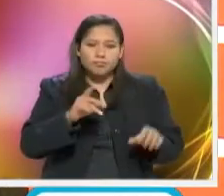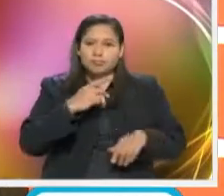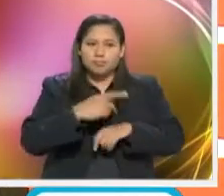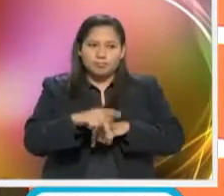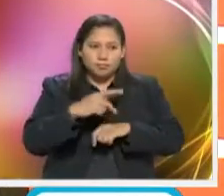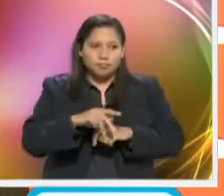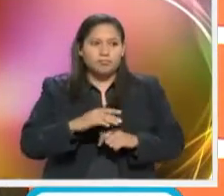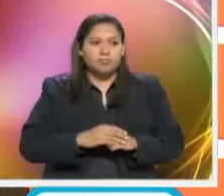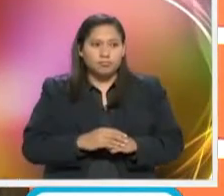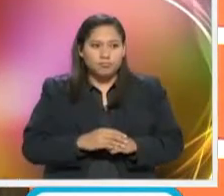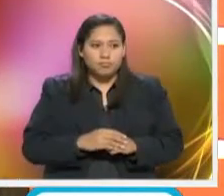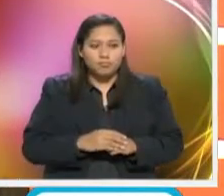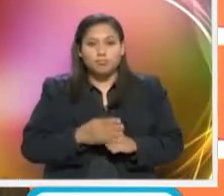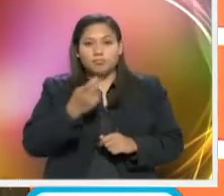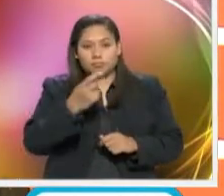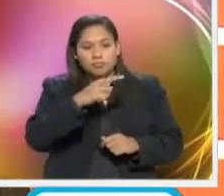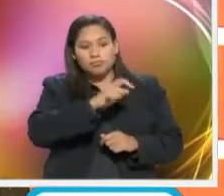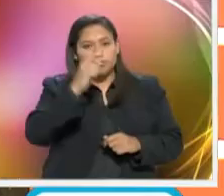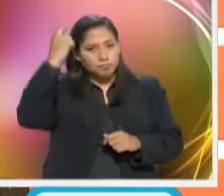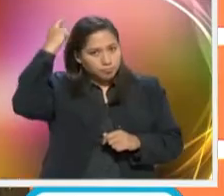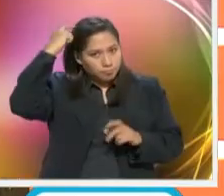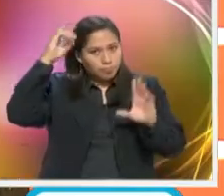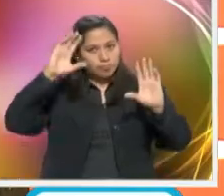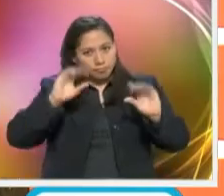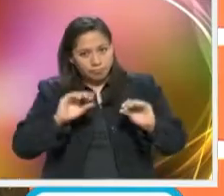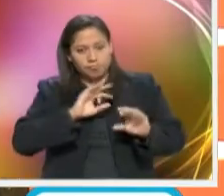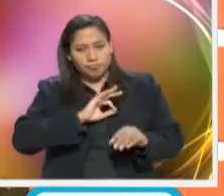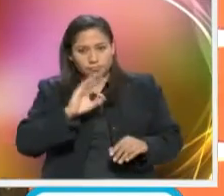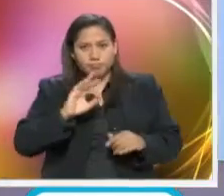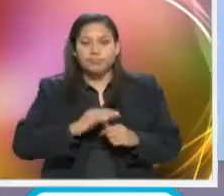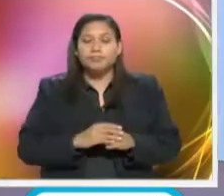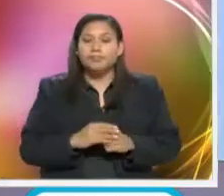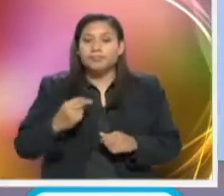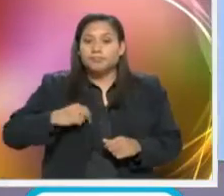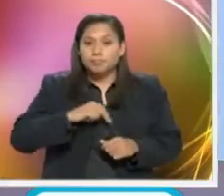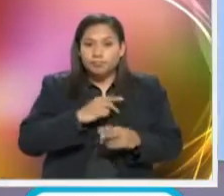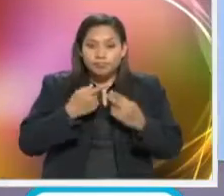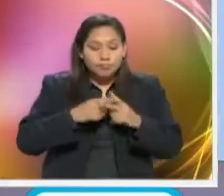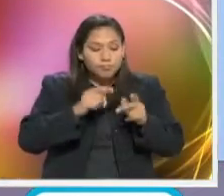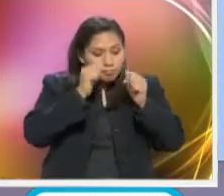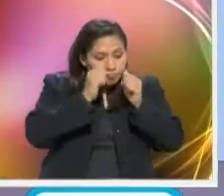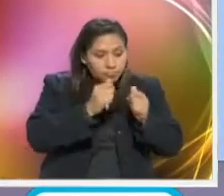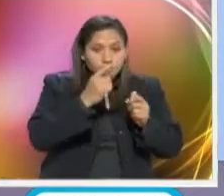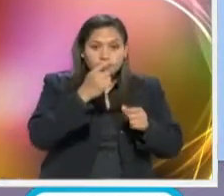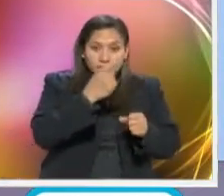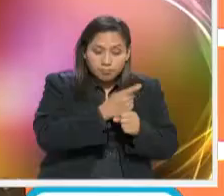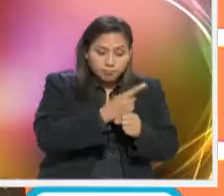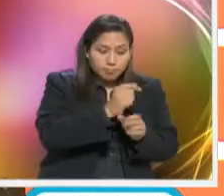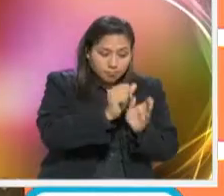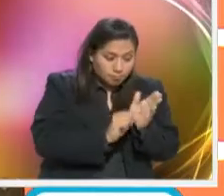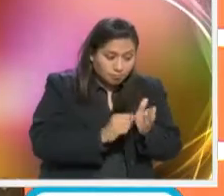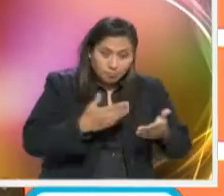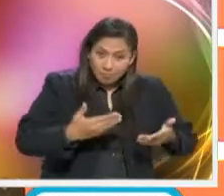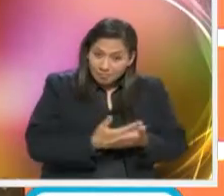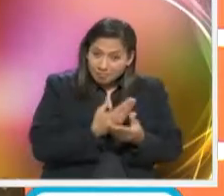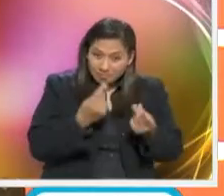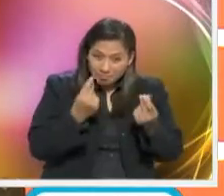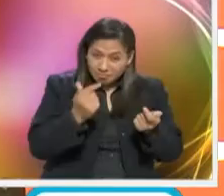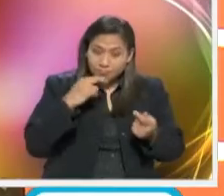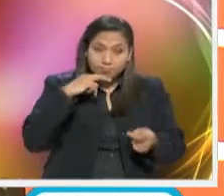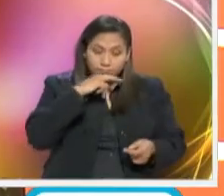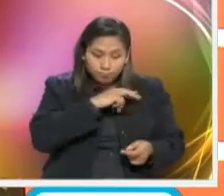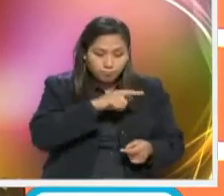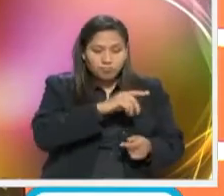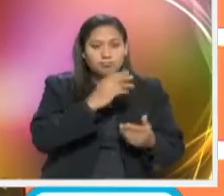Sí. Y esto se puede desarrollar en parálisis cerebral. Entonces, si empezamos a atender desde el primer mes de nacidos, lo más pronto posible, pues